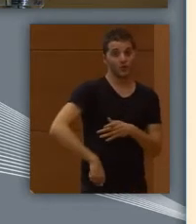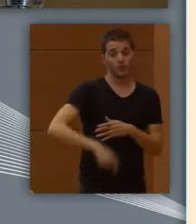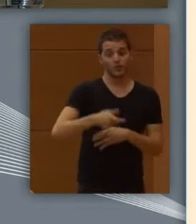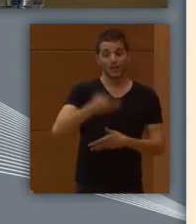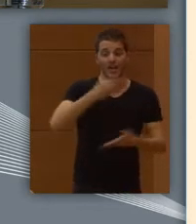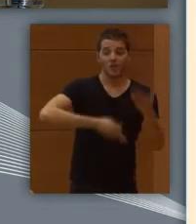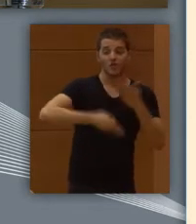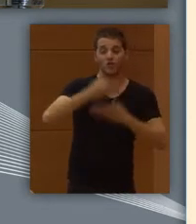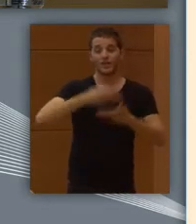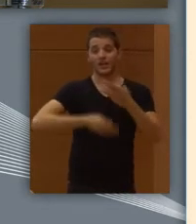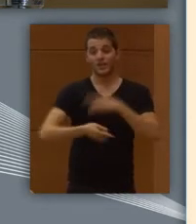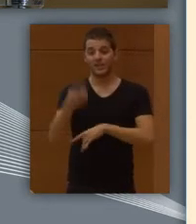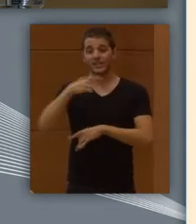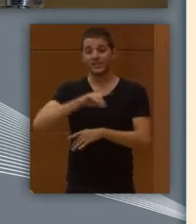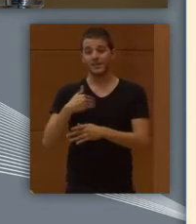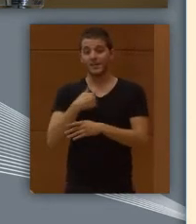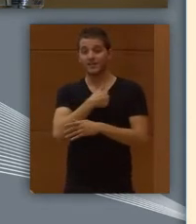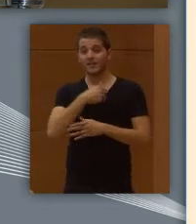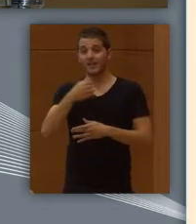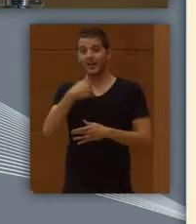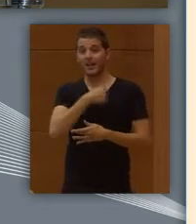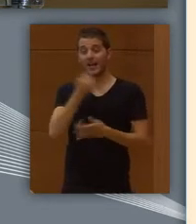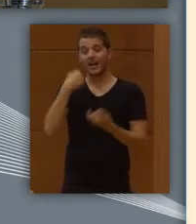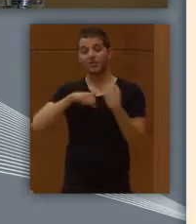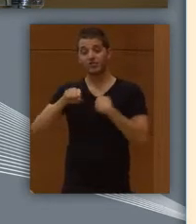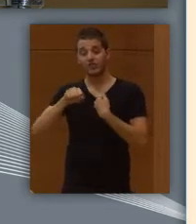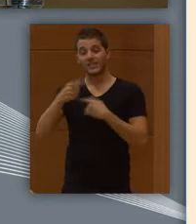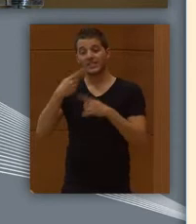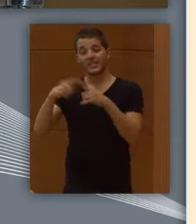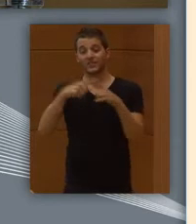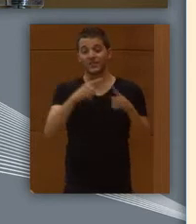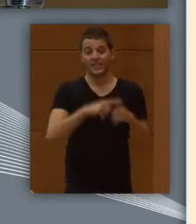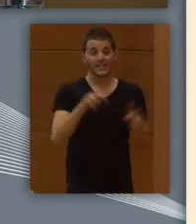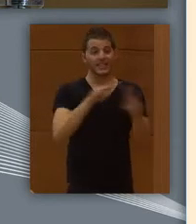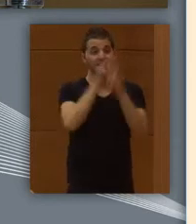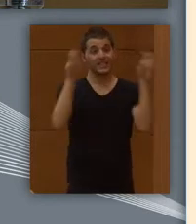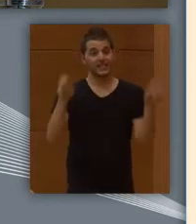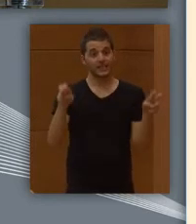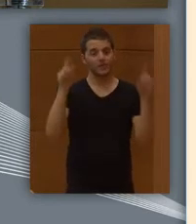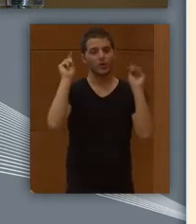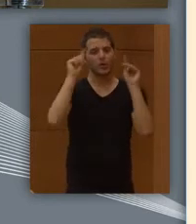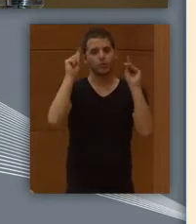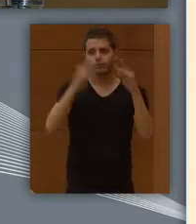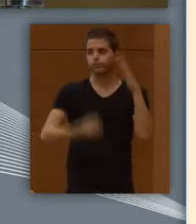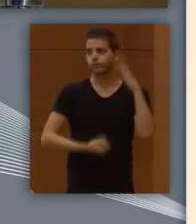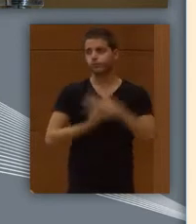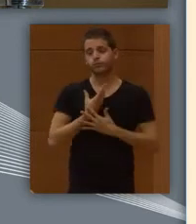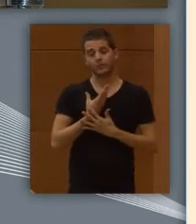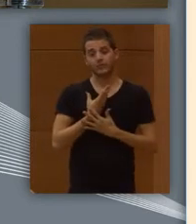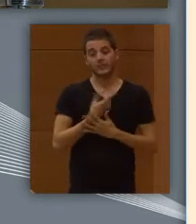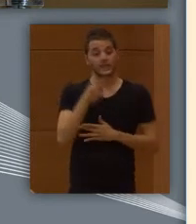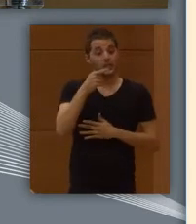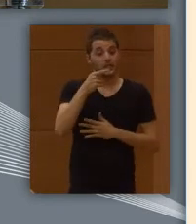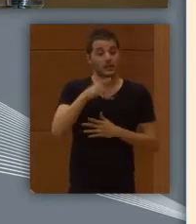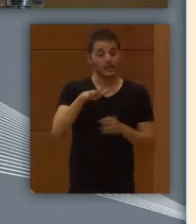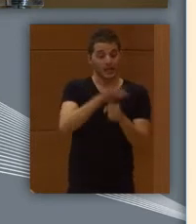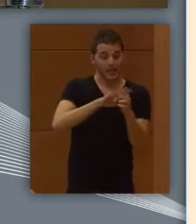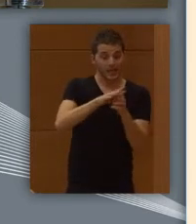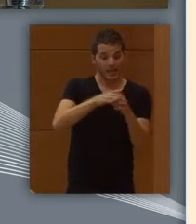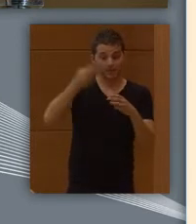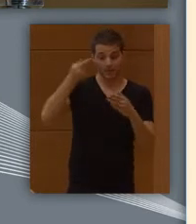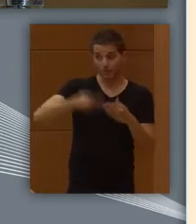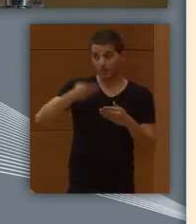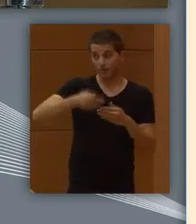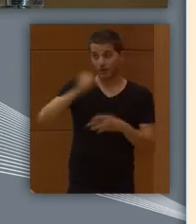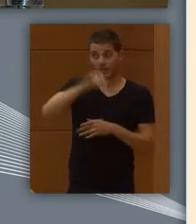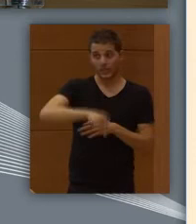la cooperación entre distintos actores relacionados con la educación vocacional, que es, digamos, el ámbito fundamental en el